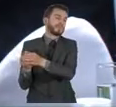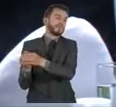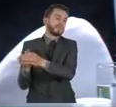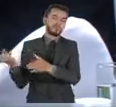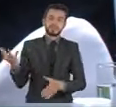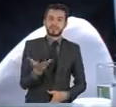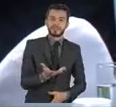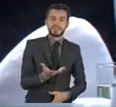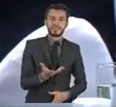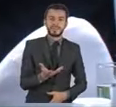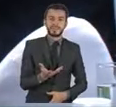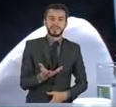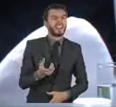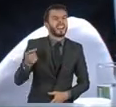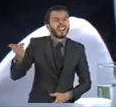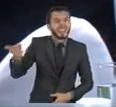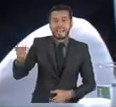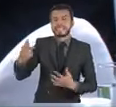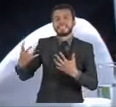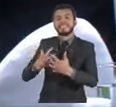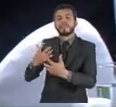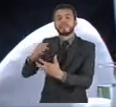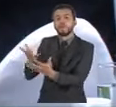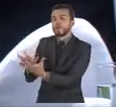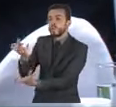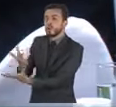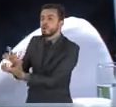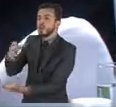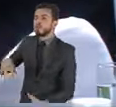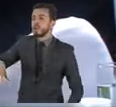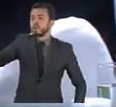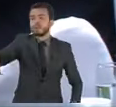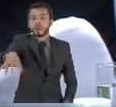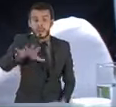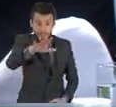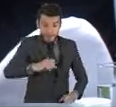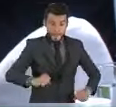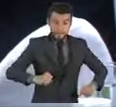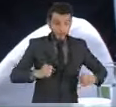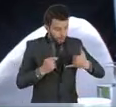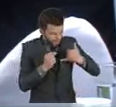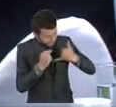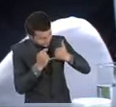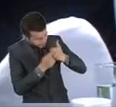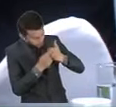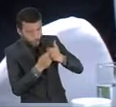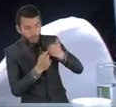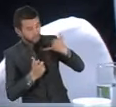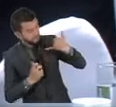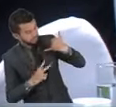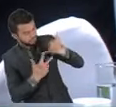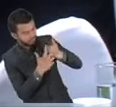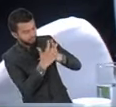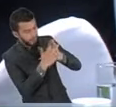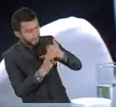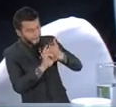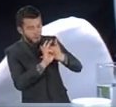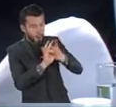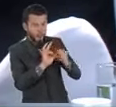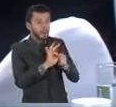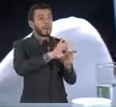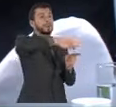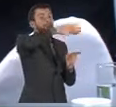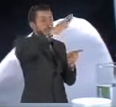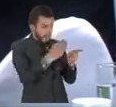Ese sistema de páramos, pese a que Bogotá está en la mitad del país, en medio de tres cordilleras, a 2.600 metros de